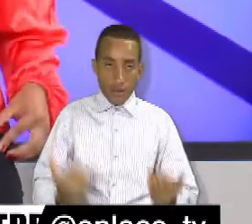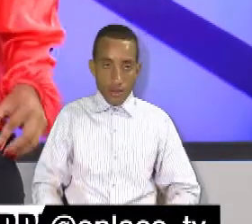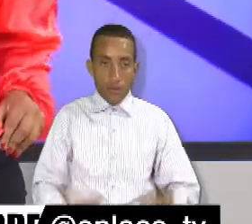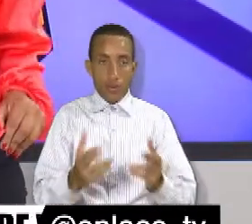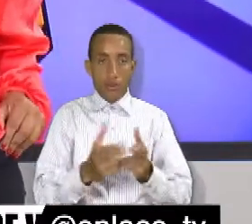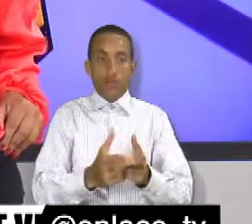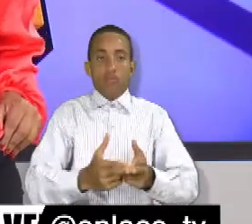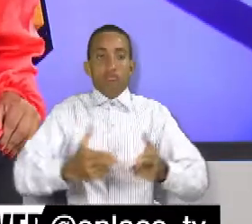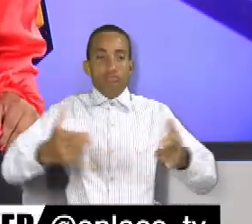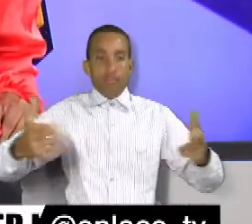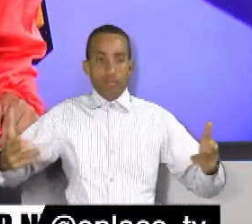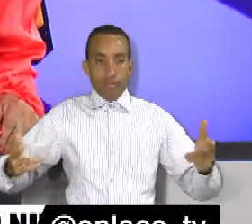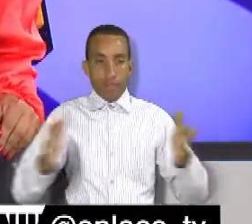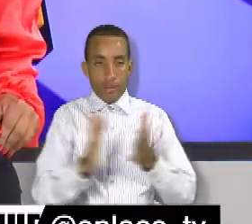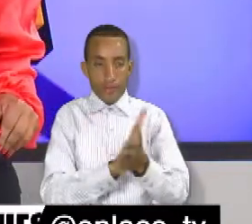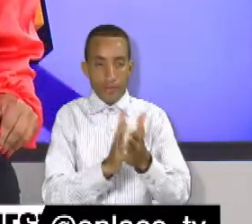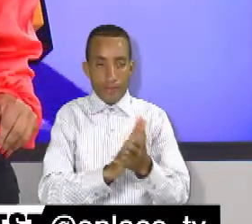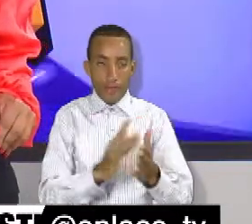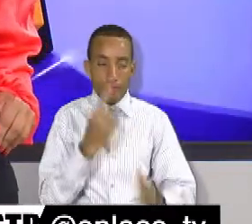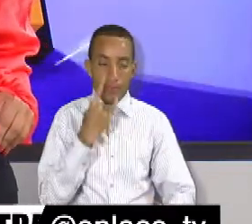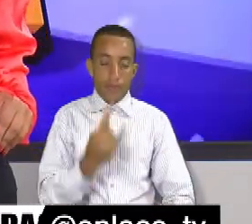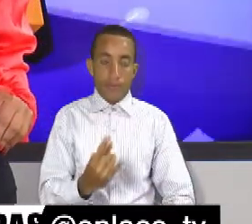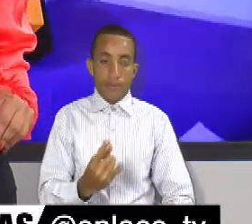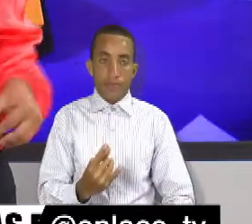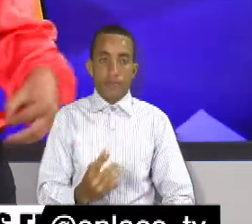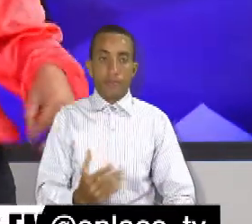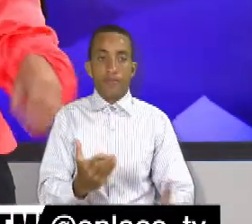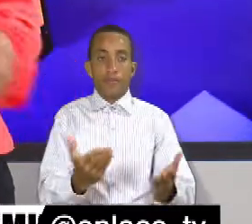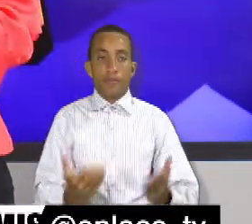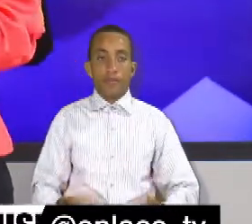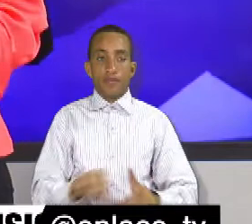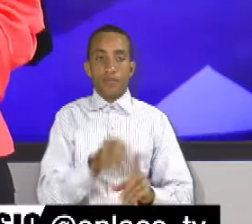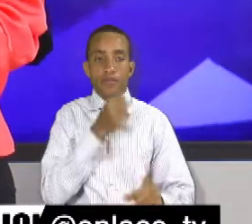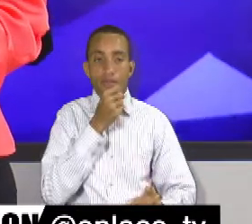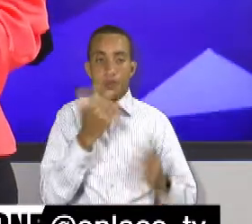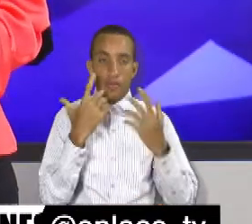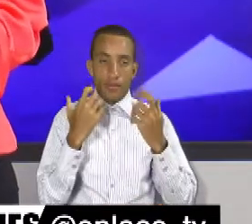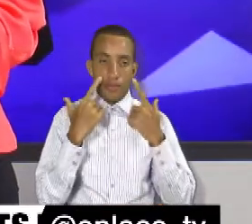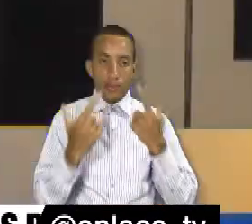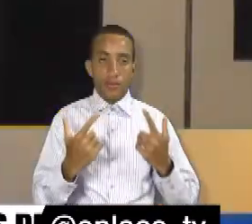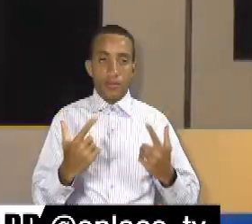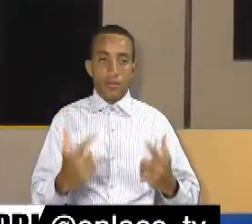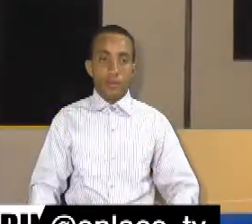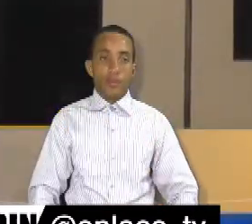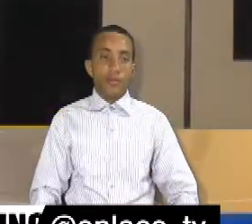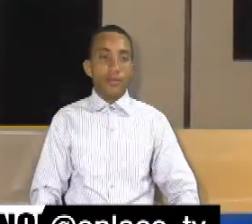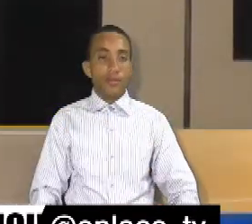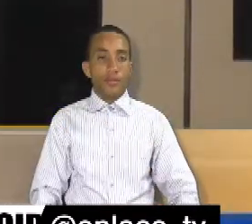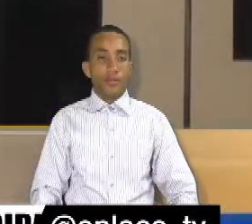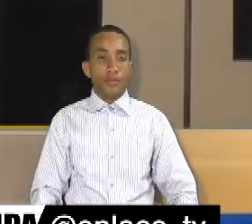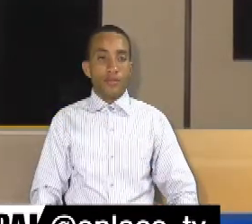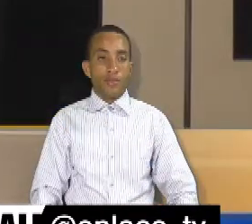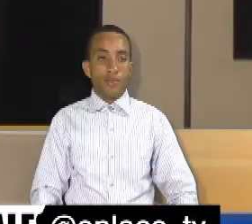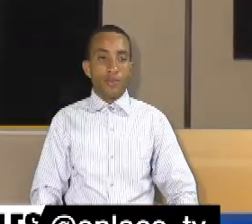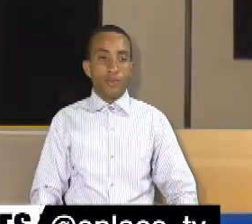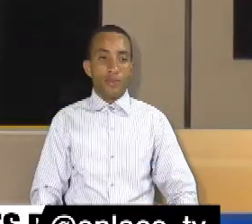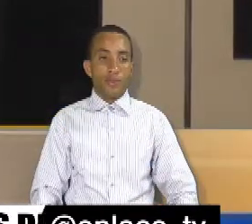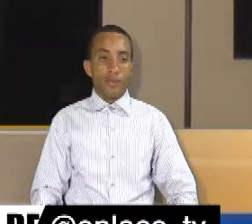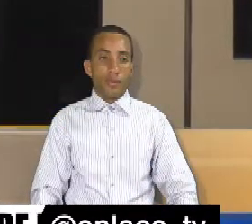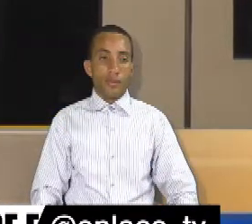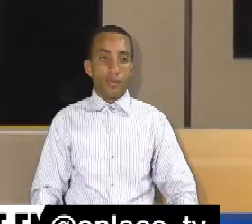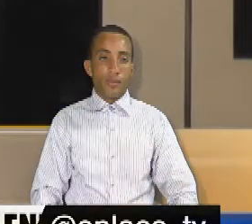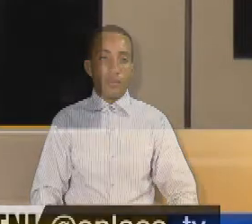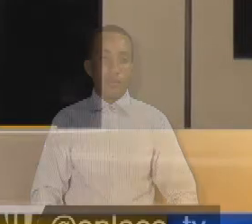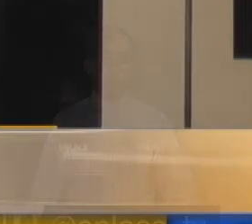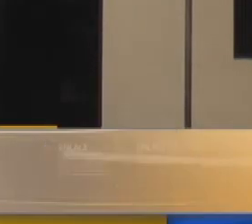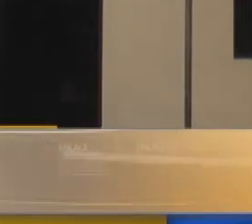de estas y otras informaciones de su interés. Bienvenidos al noticiero que usted quiere ver. Fue capturado el médico legista Camilo Ernesto